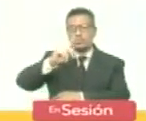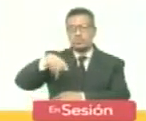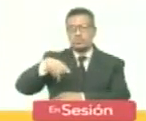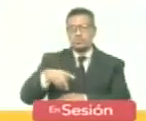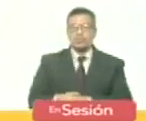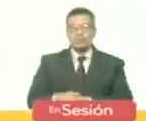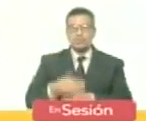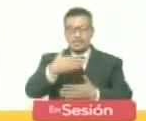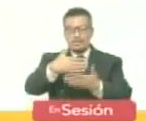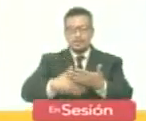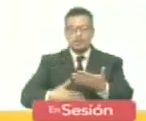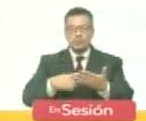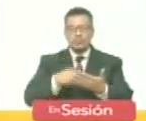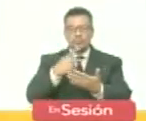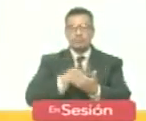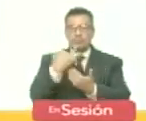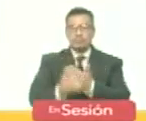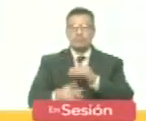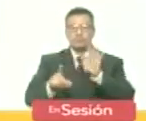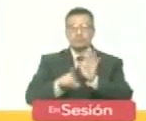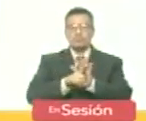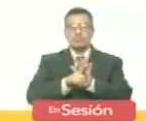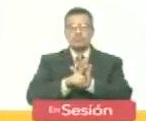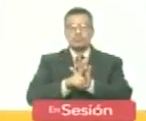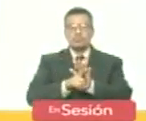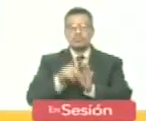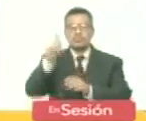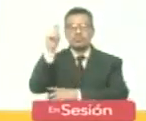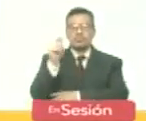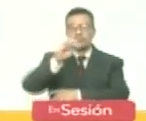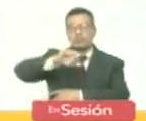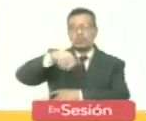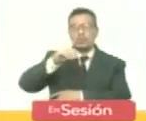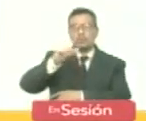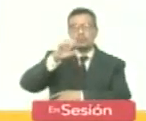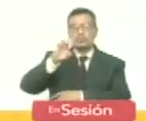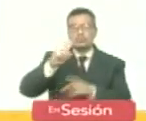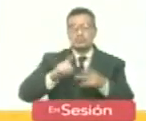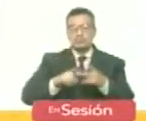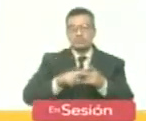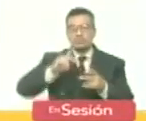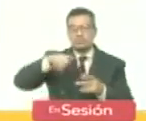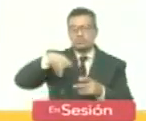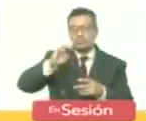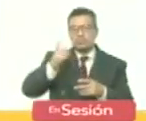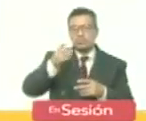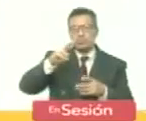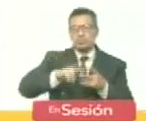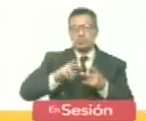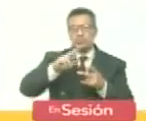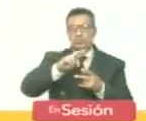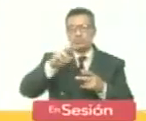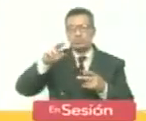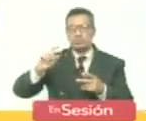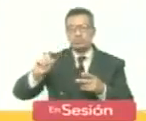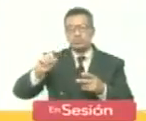quien presentó el proyecto de ley, a los diputados José Gregorio Correa, Pedro Infante, Ramón